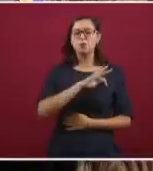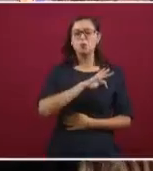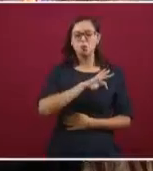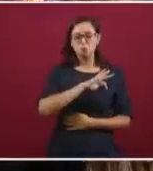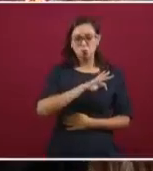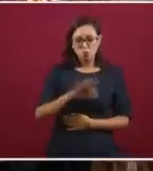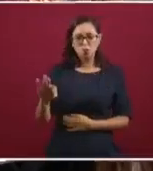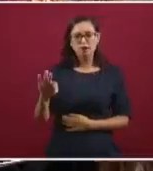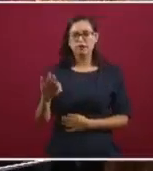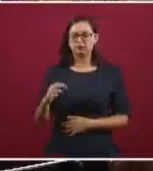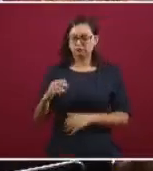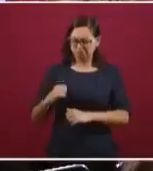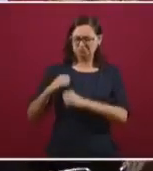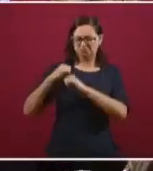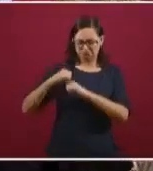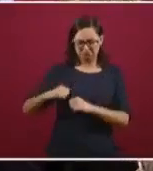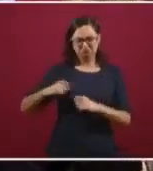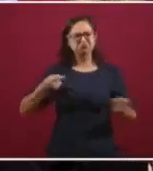hacer valer la autoridad